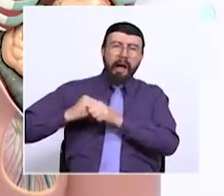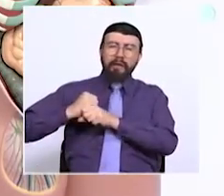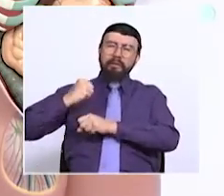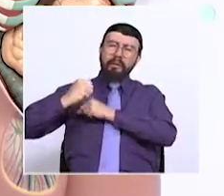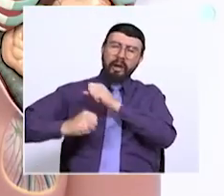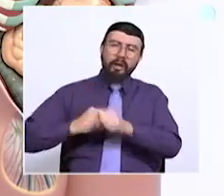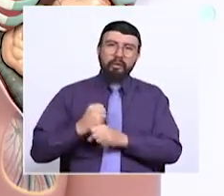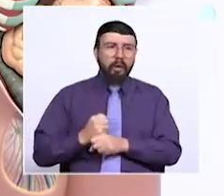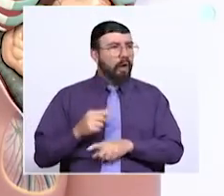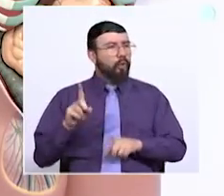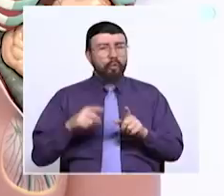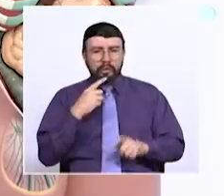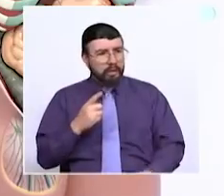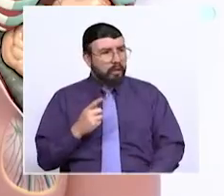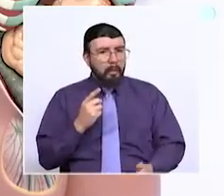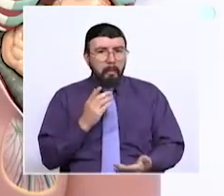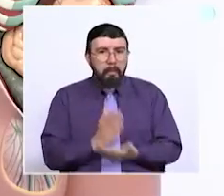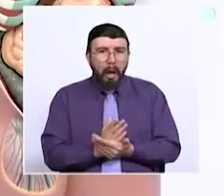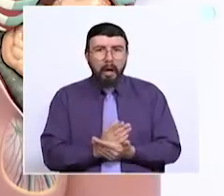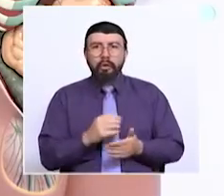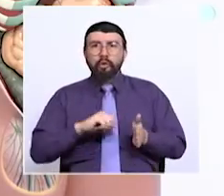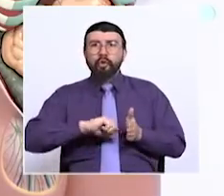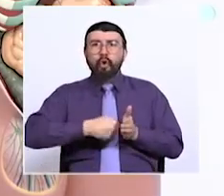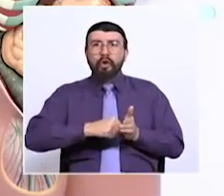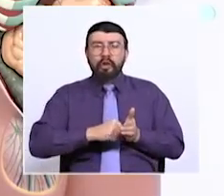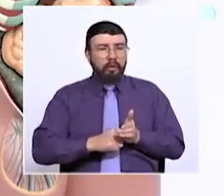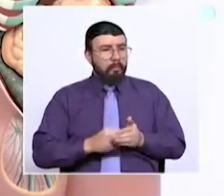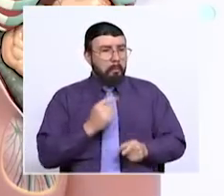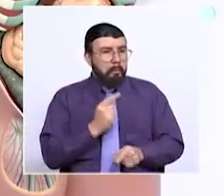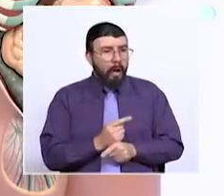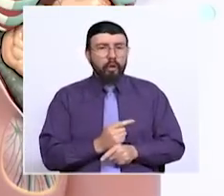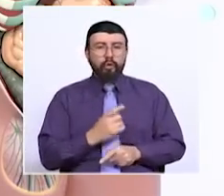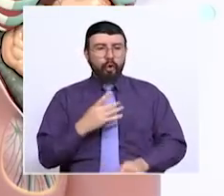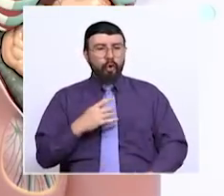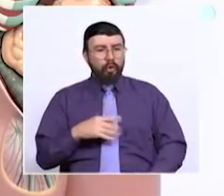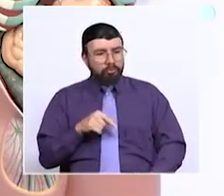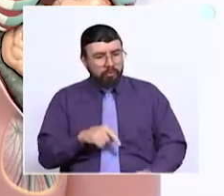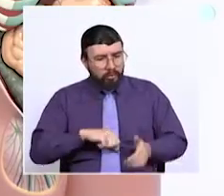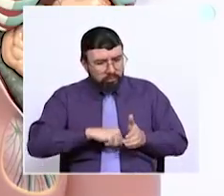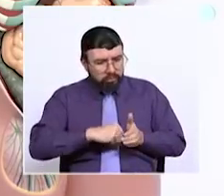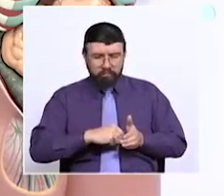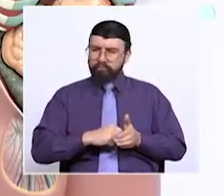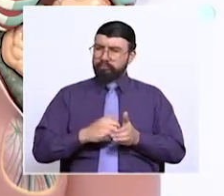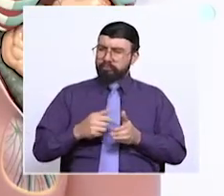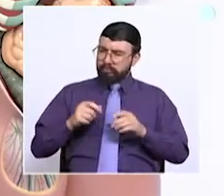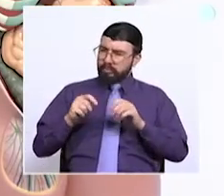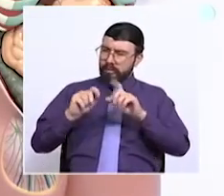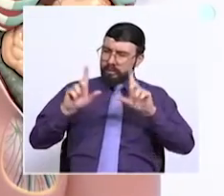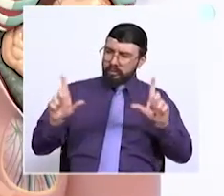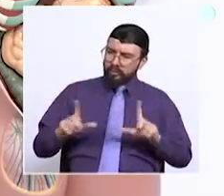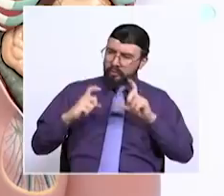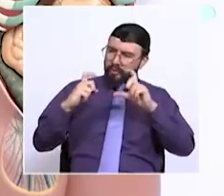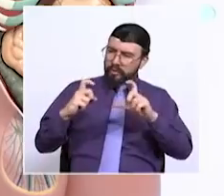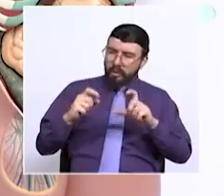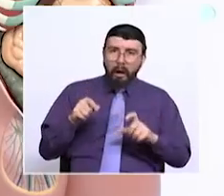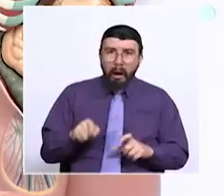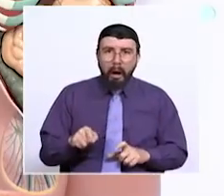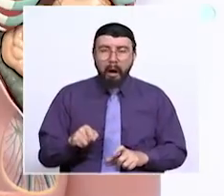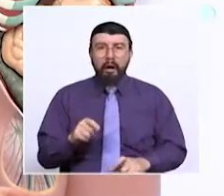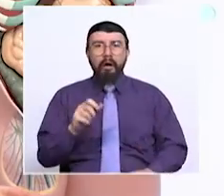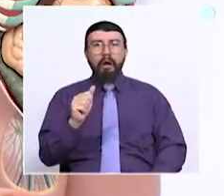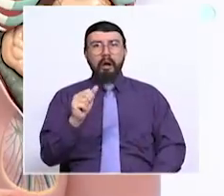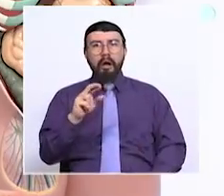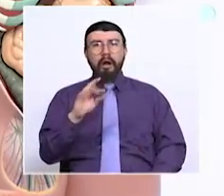me apareció un dolor en la rodilla. Uno hace una radiografía, tiene una artrosis. ¿Le apareció el dolor?